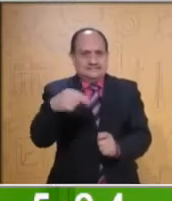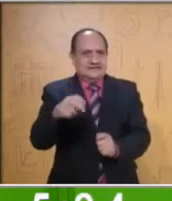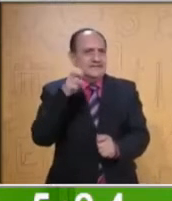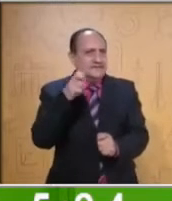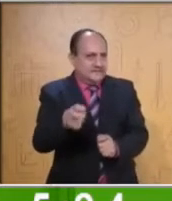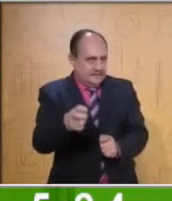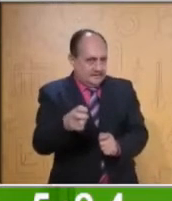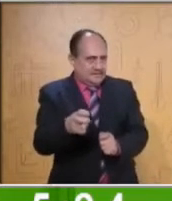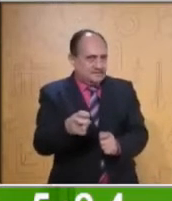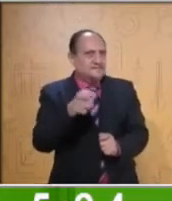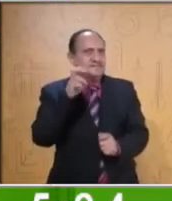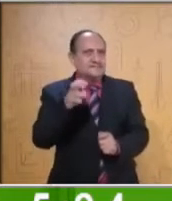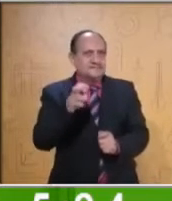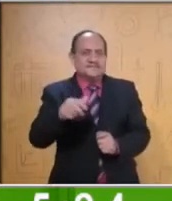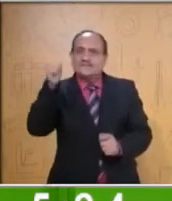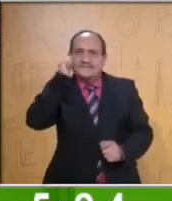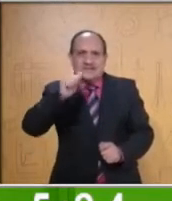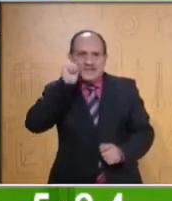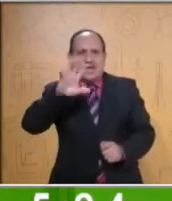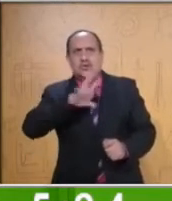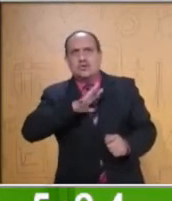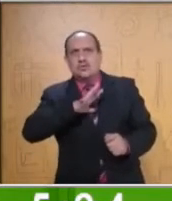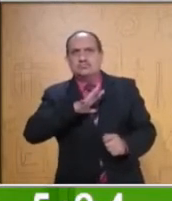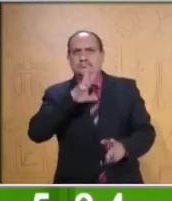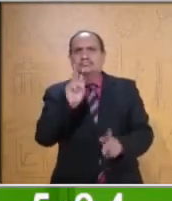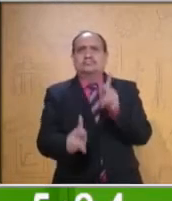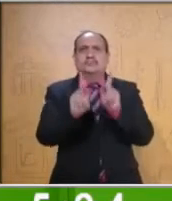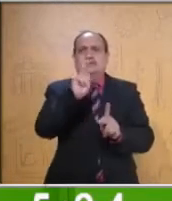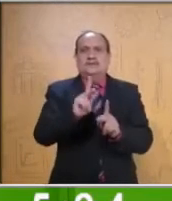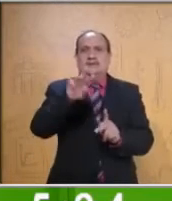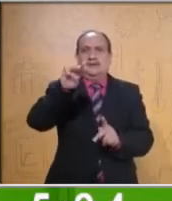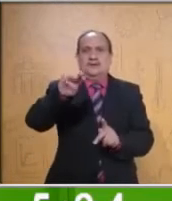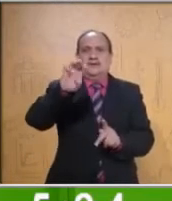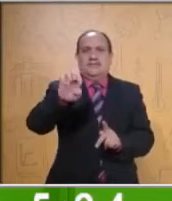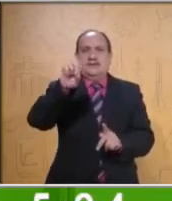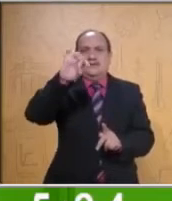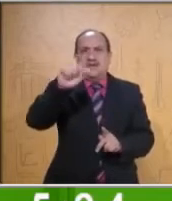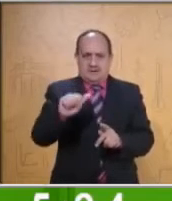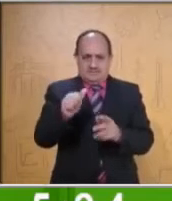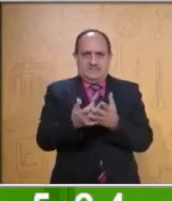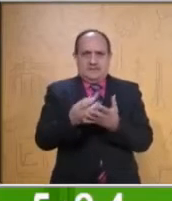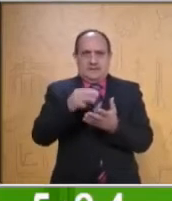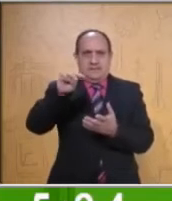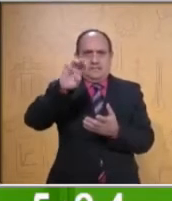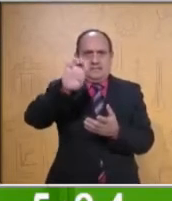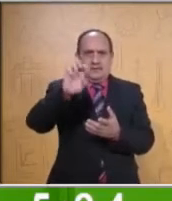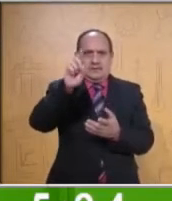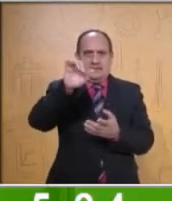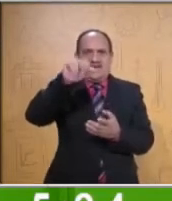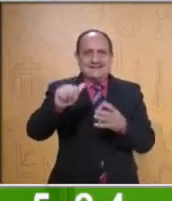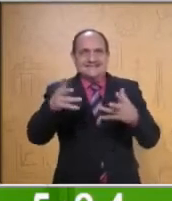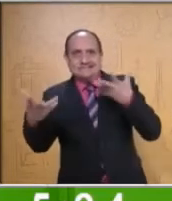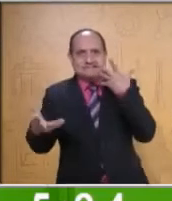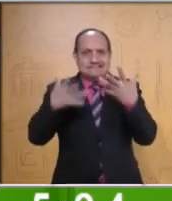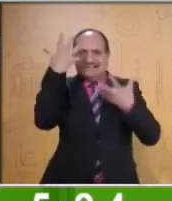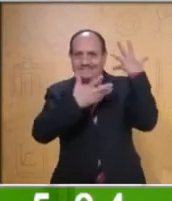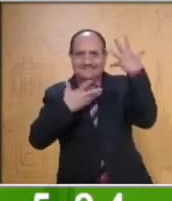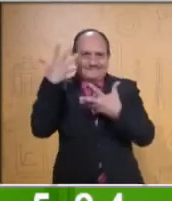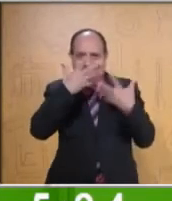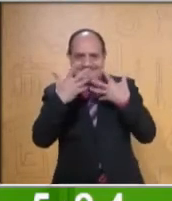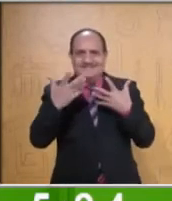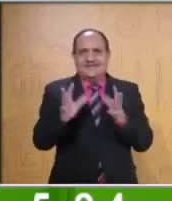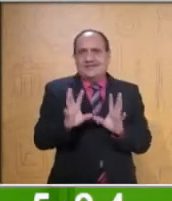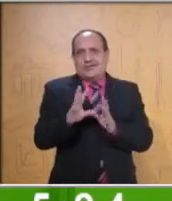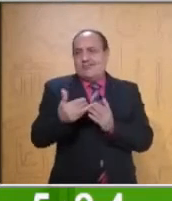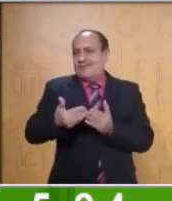en particular siempre que yo hablo de media y mediana algo me pasa y que por ahí se me quiere trabar como